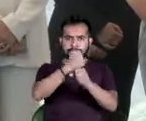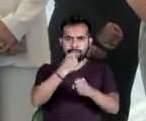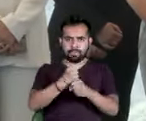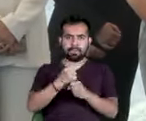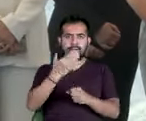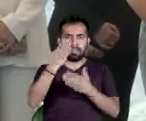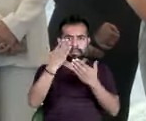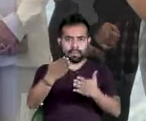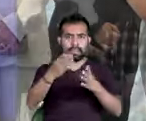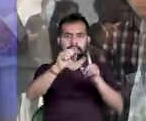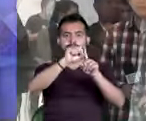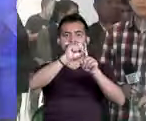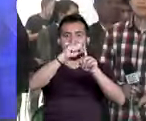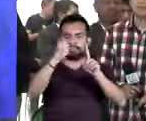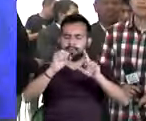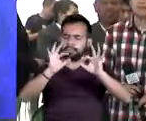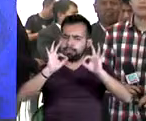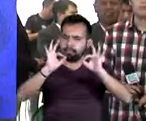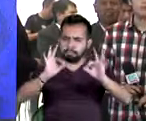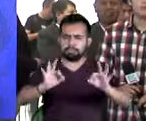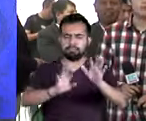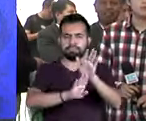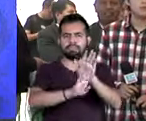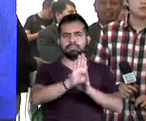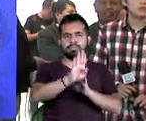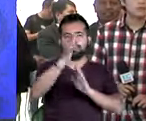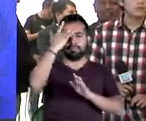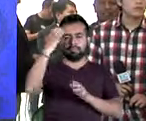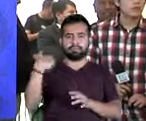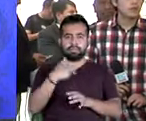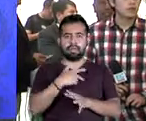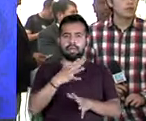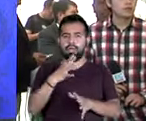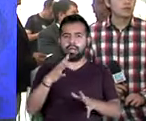esté funcionando óptimamente. Nos pusieron una trampa mortal, porque